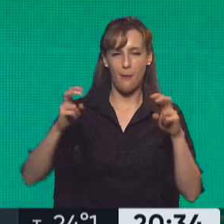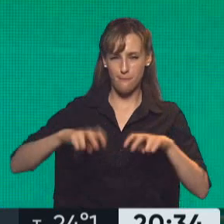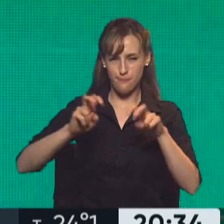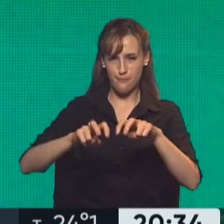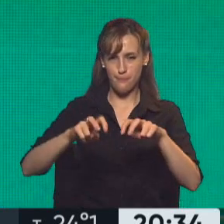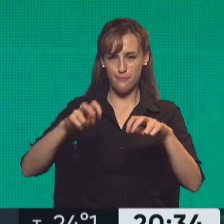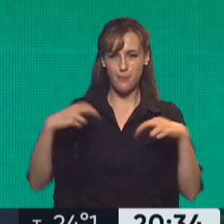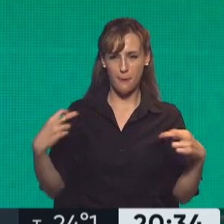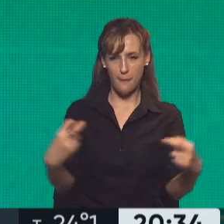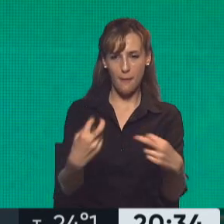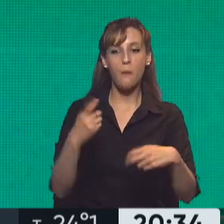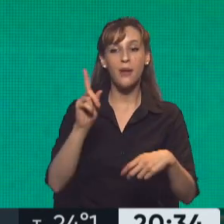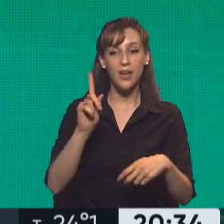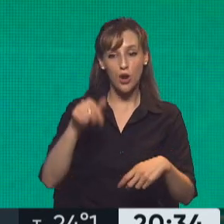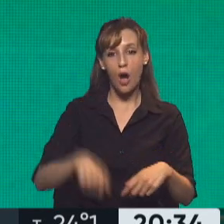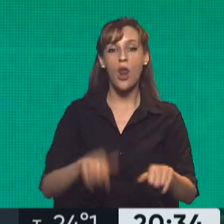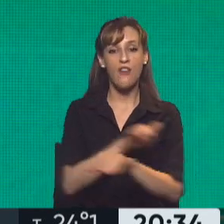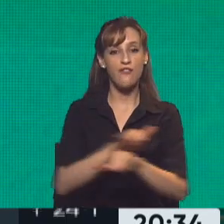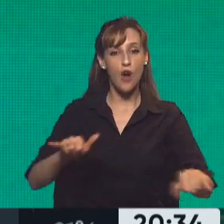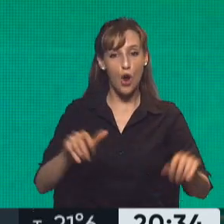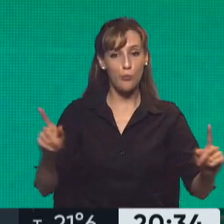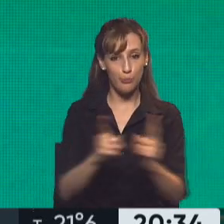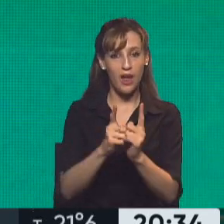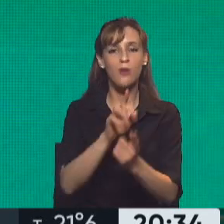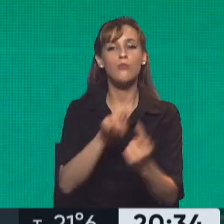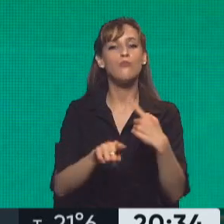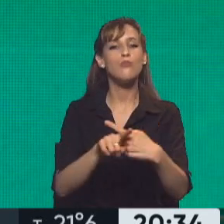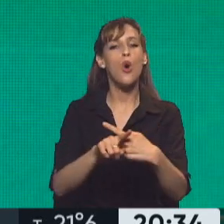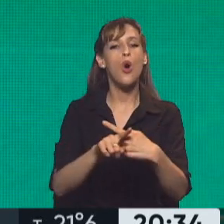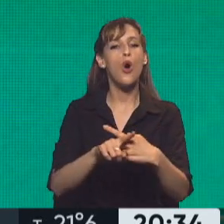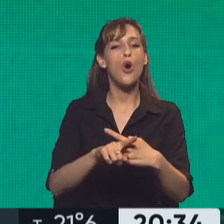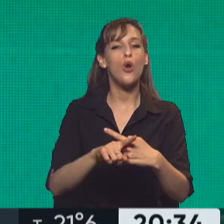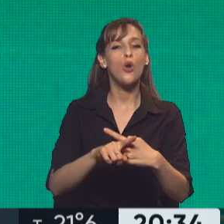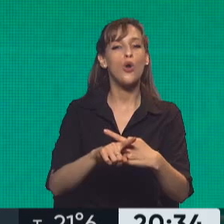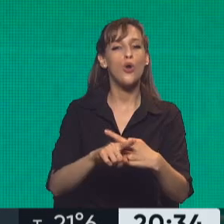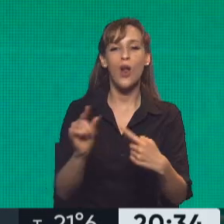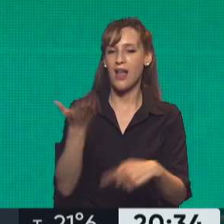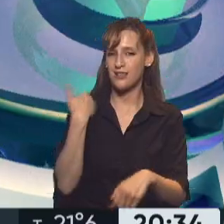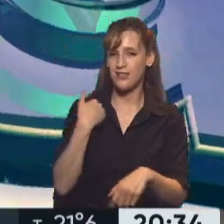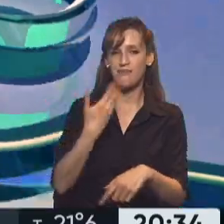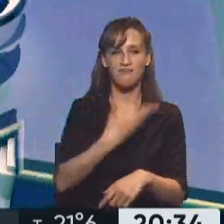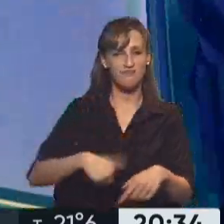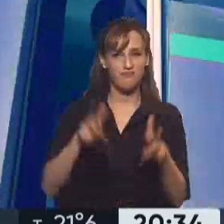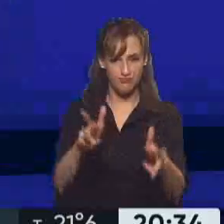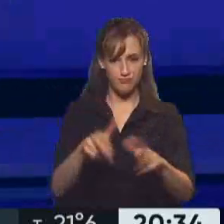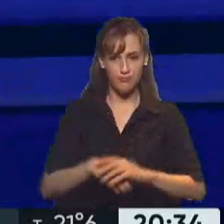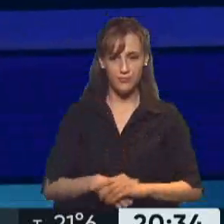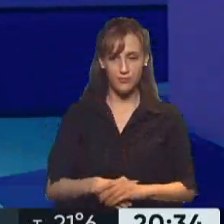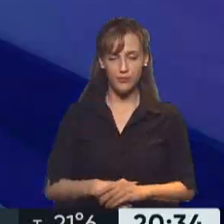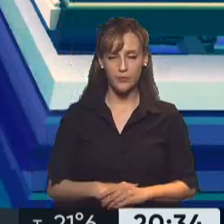vamos a abrir con este informe que tiene que ver con la jornada a la que hacía alusión hace instantes.